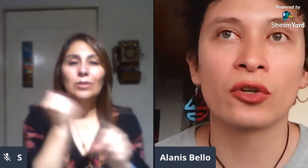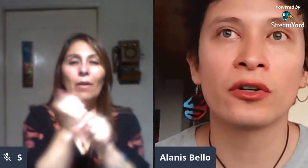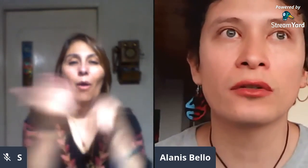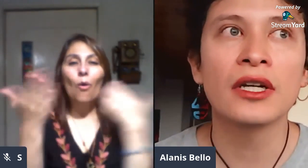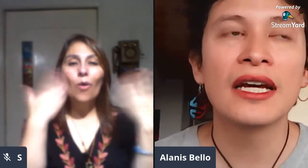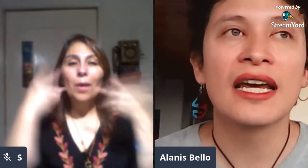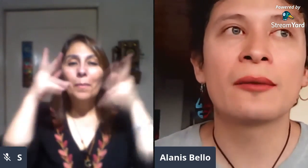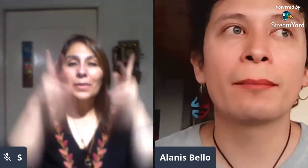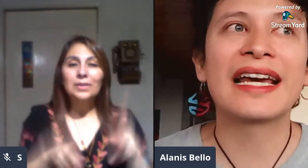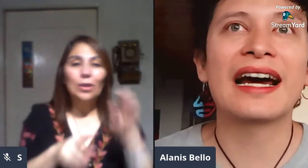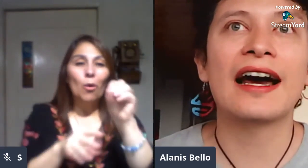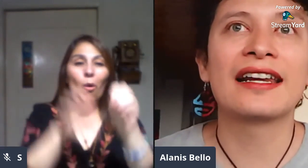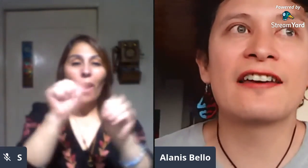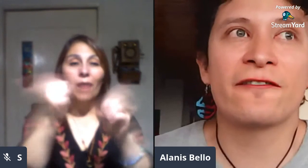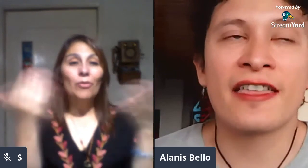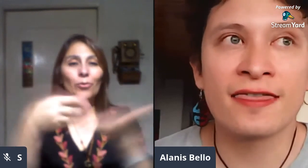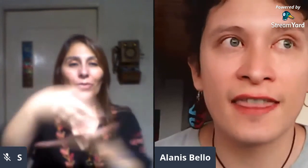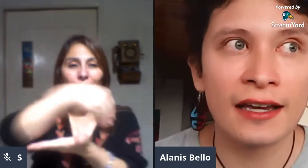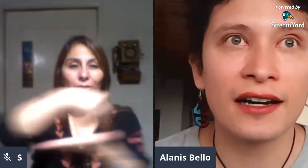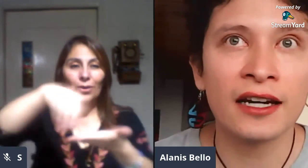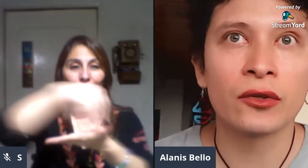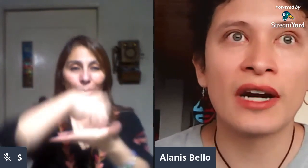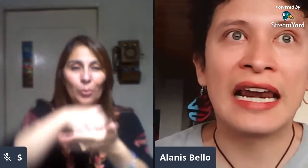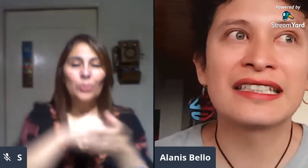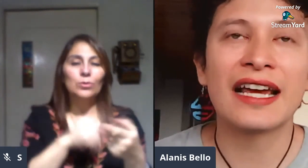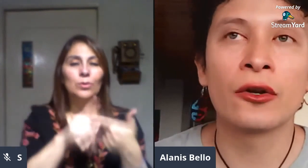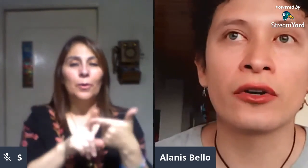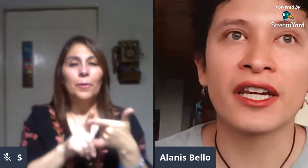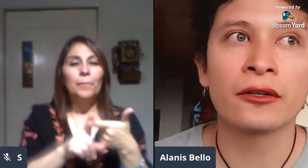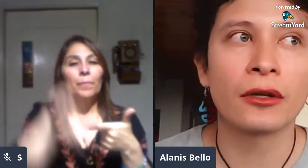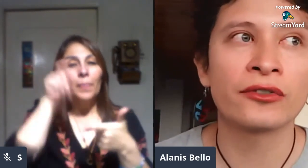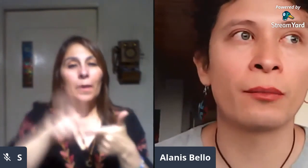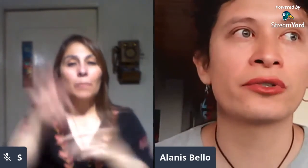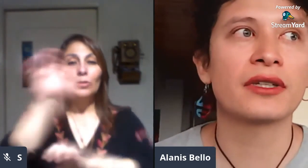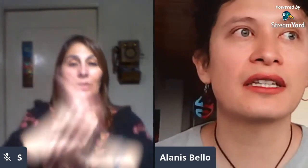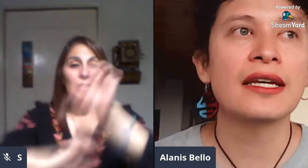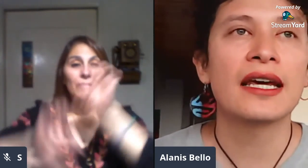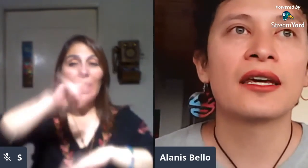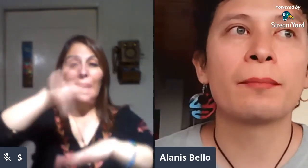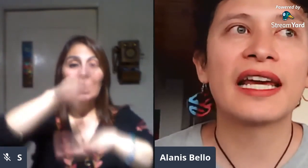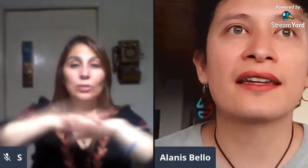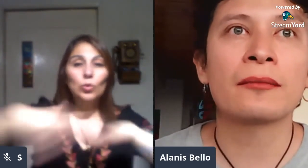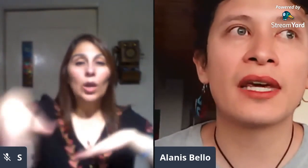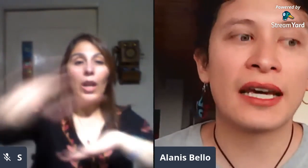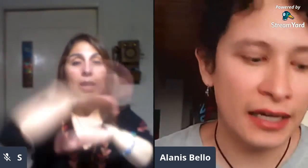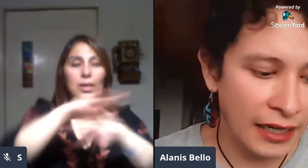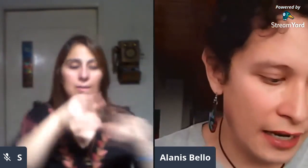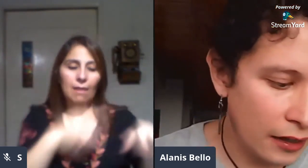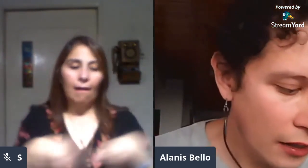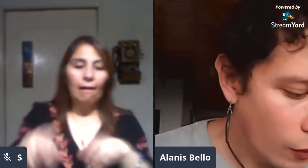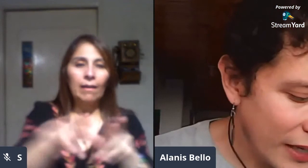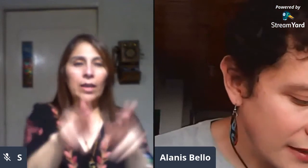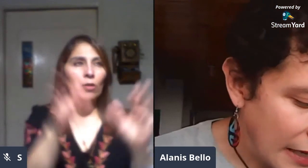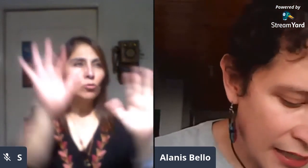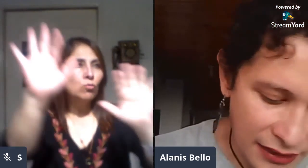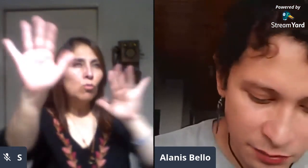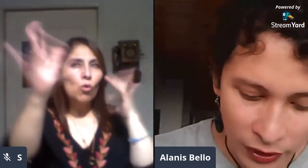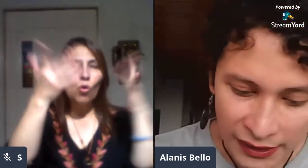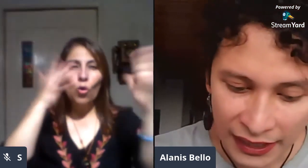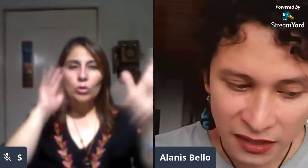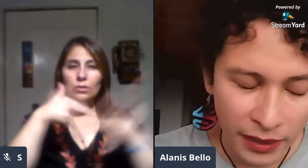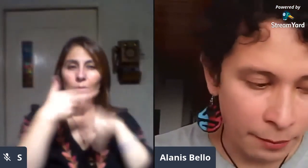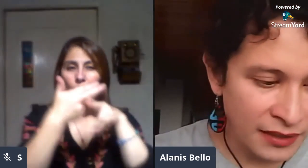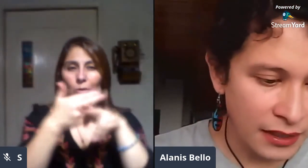los territorios. Implica defender la naturaleza, los ríos, los bosques, implica también generar unas